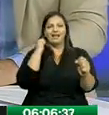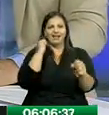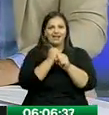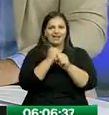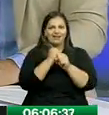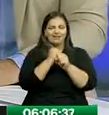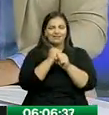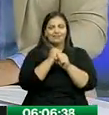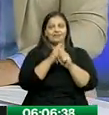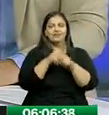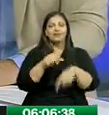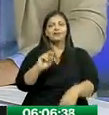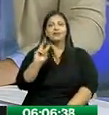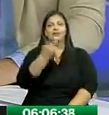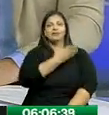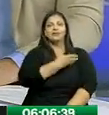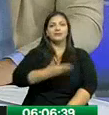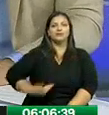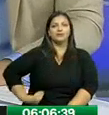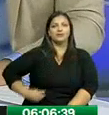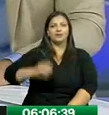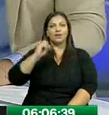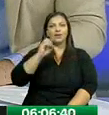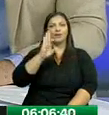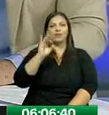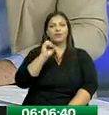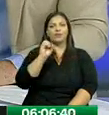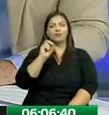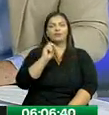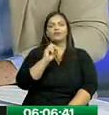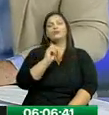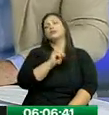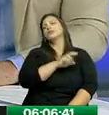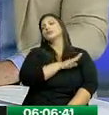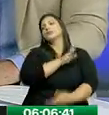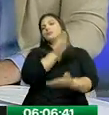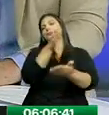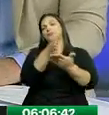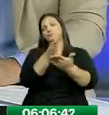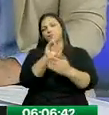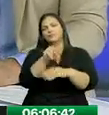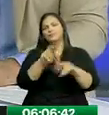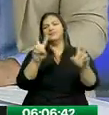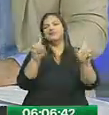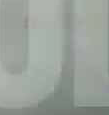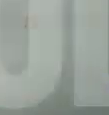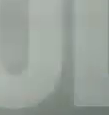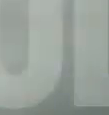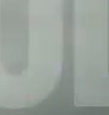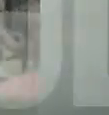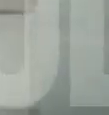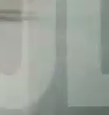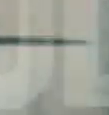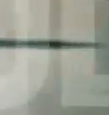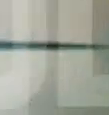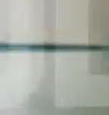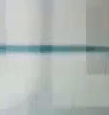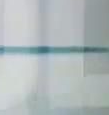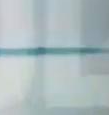el vicepresidente de la República, Otto Sonnenholster. A continuación tenemos la nota intercultural.